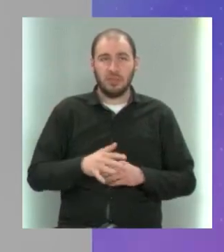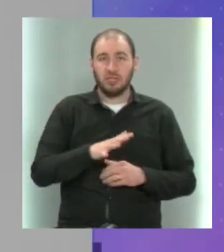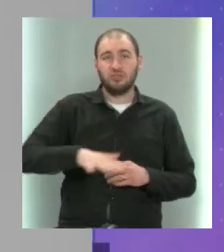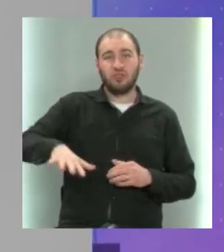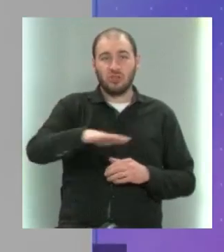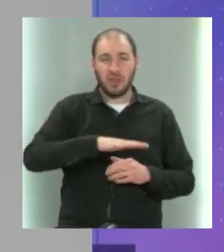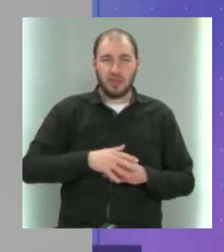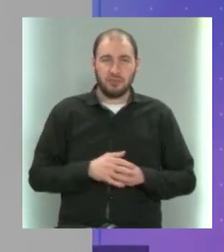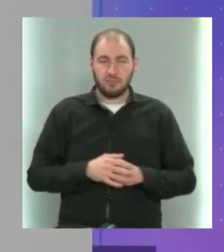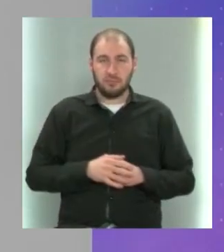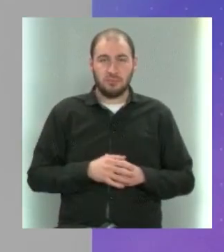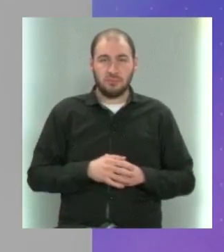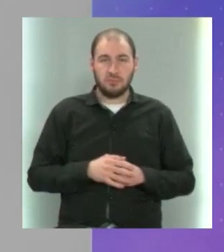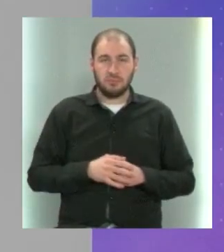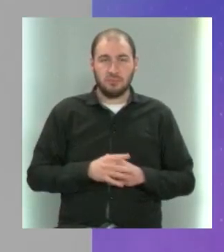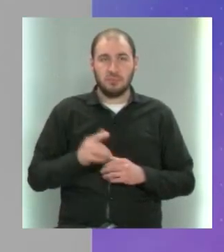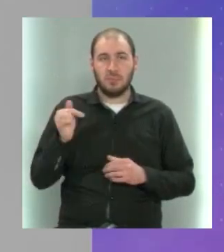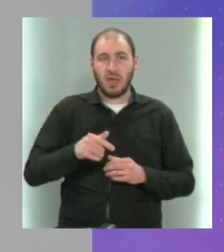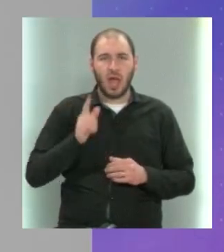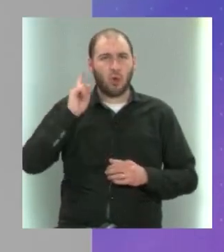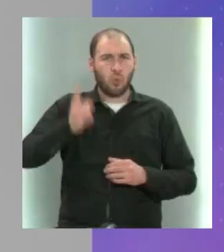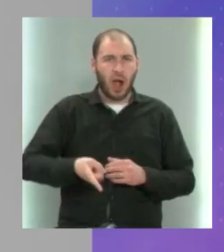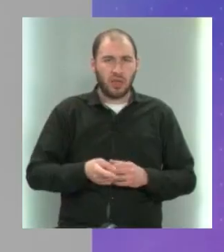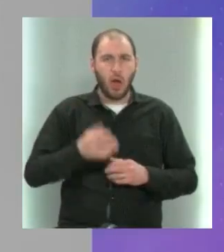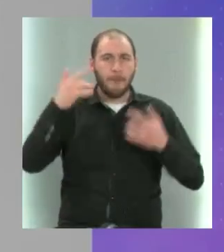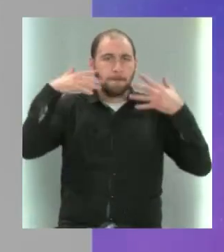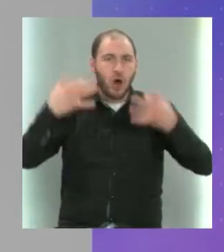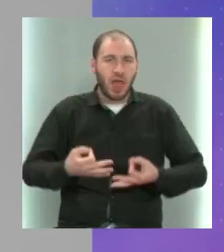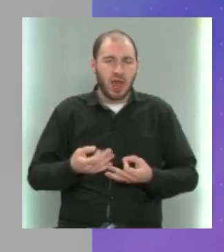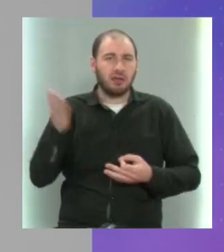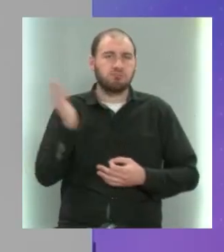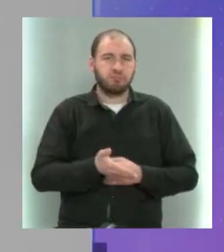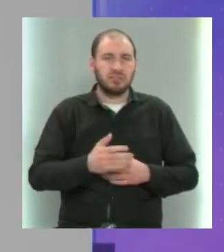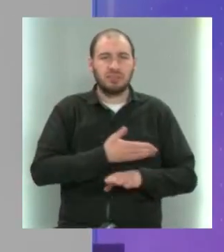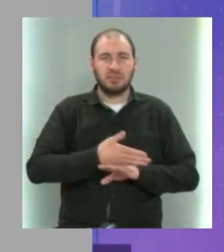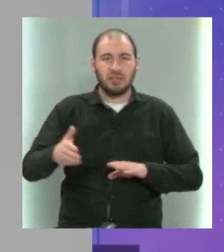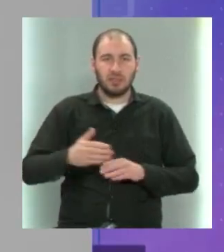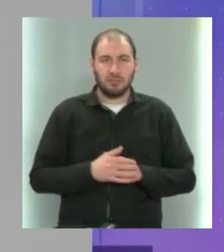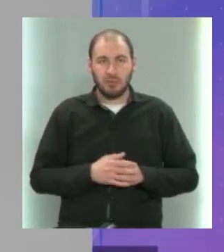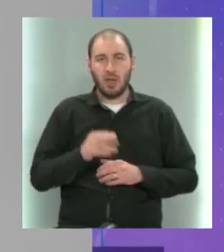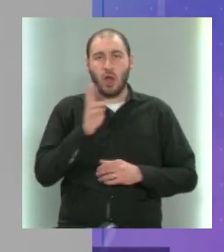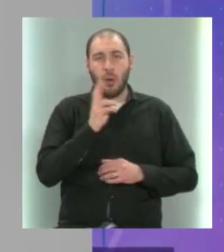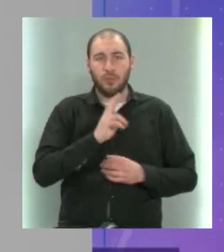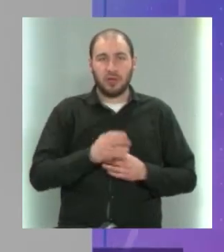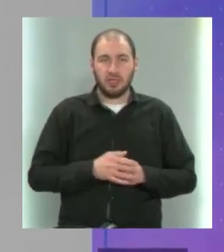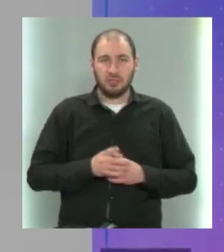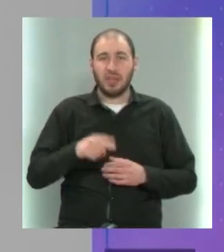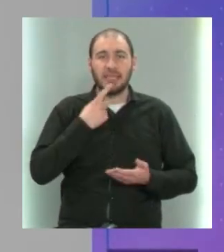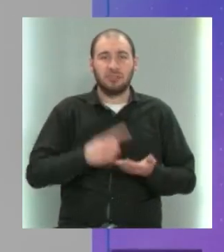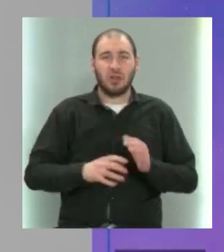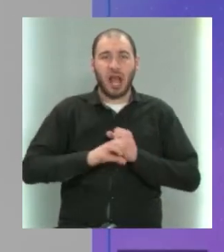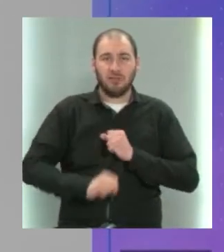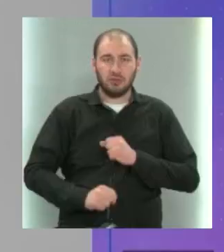sociedad sería enormemente juzgado, la moral seguiría condenando a las mujeres que decían